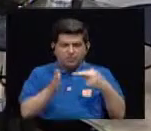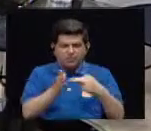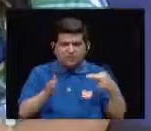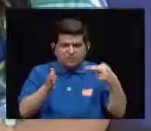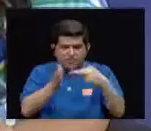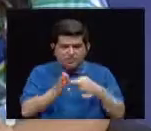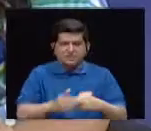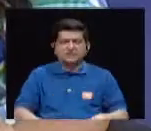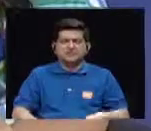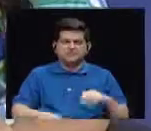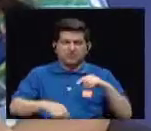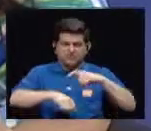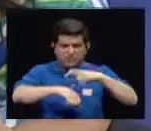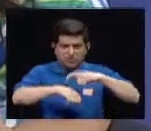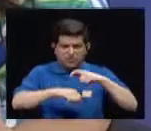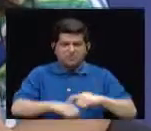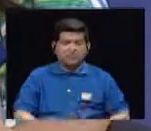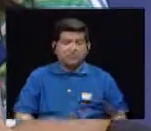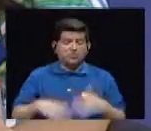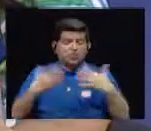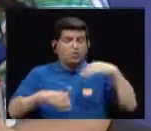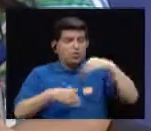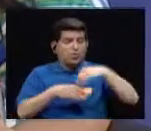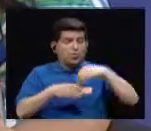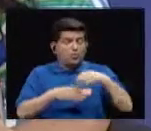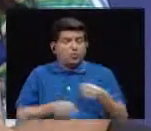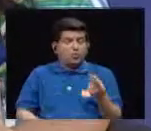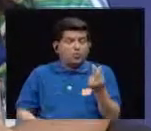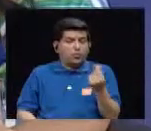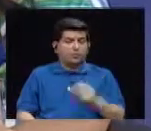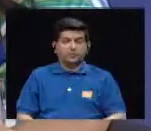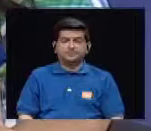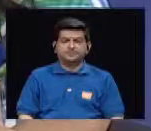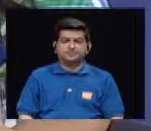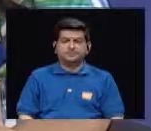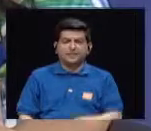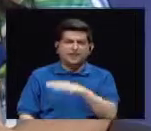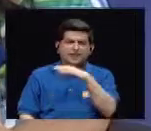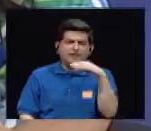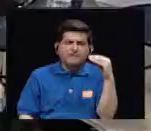de época es una inversión muy alta. Exactamente. Y en la línea